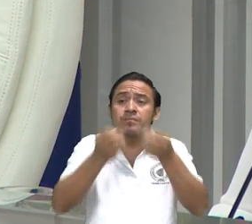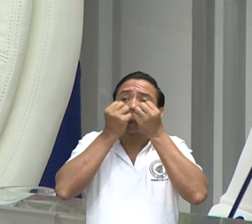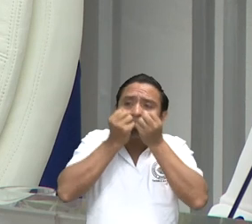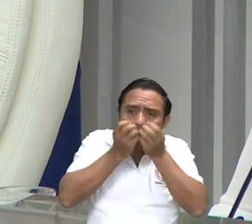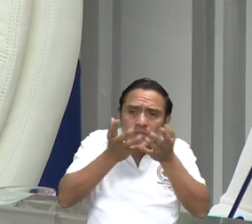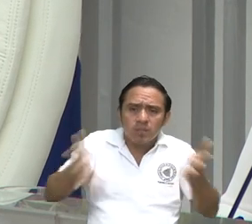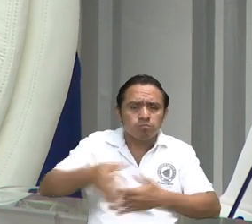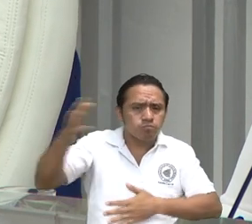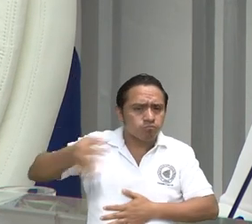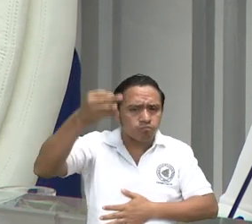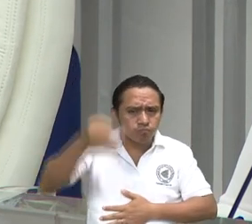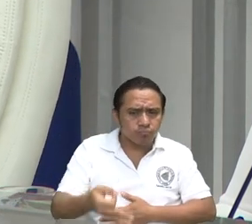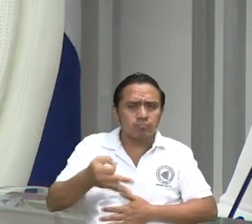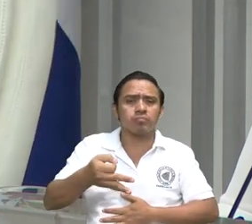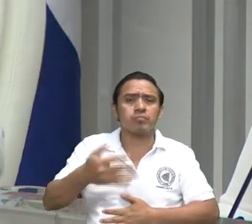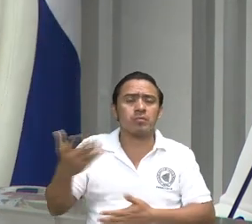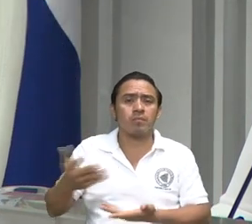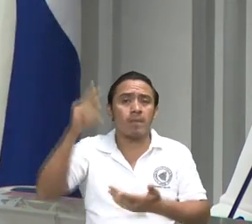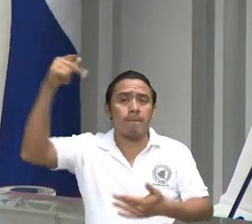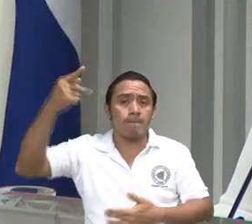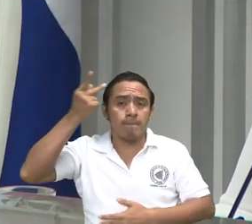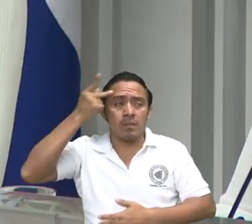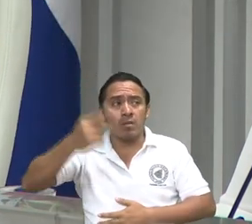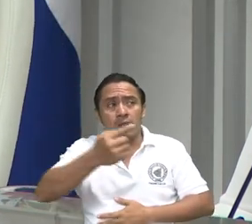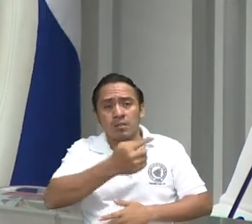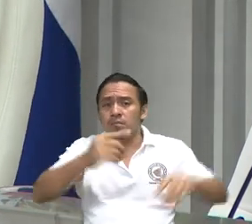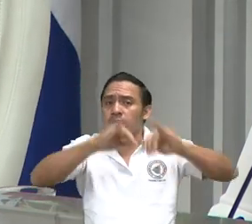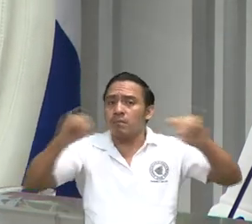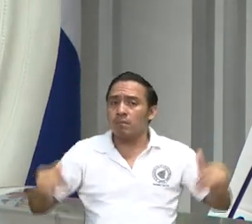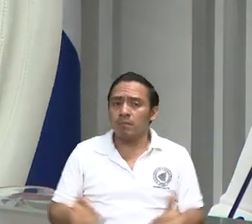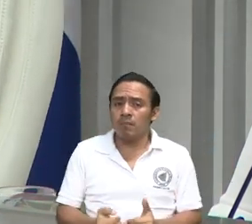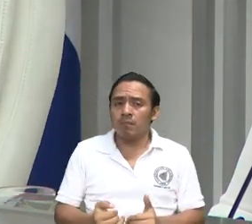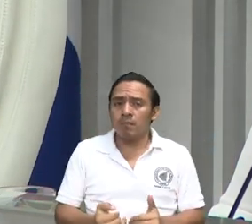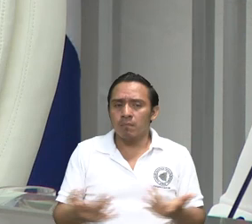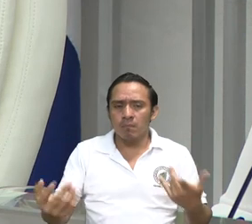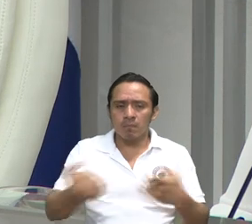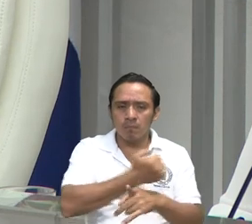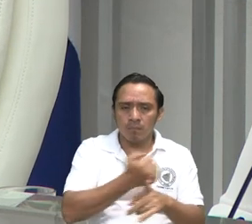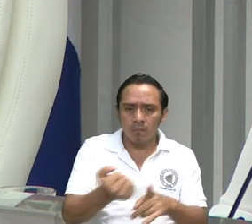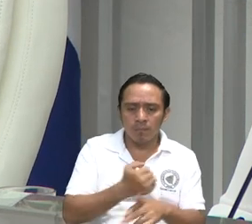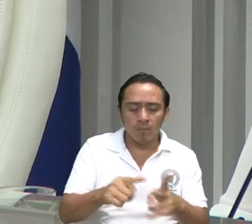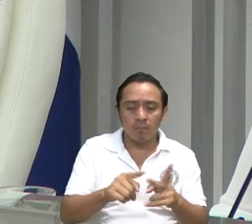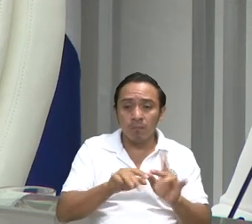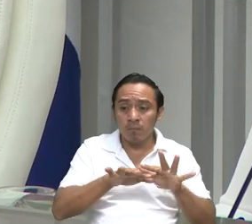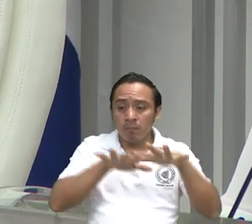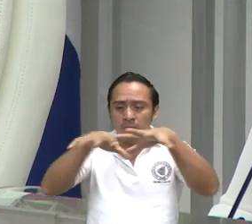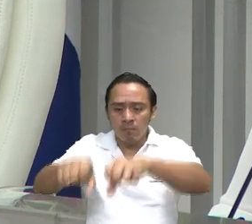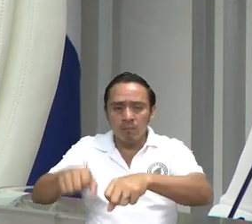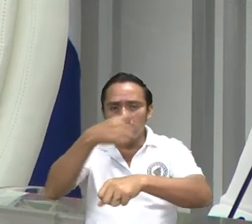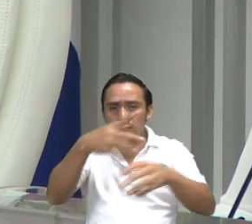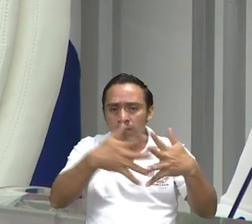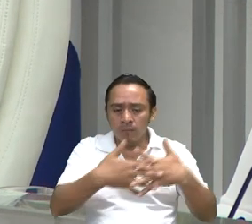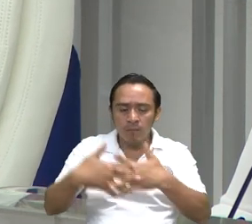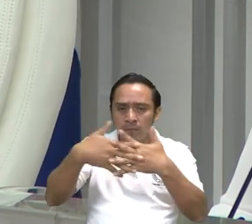con contundencia la política internacional agresiva y expansionista del Imperio